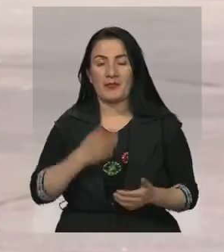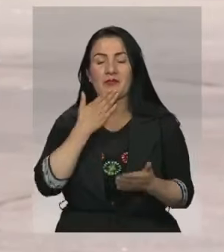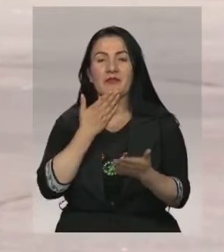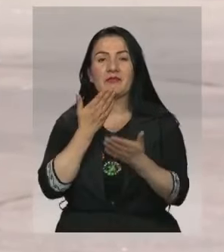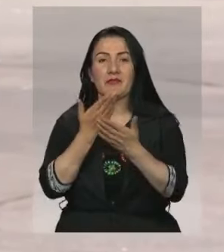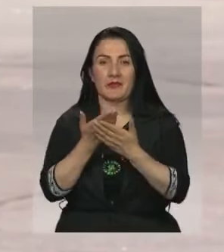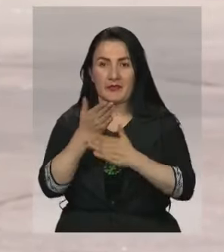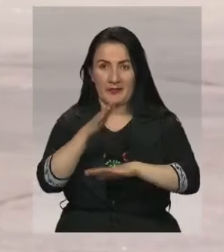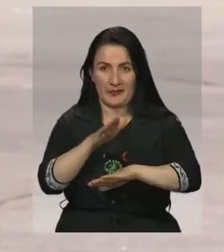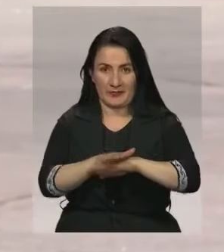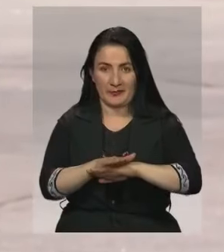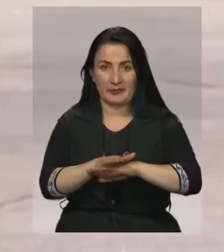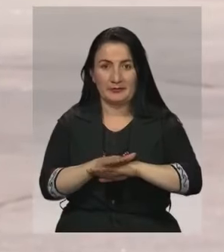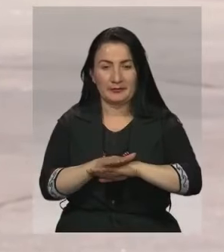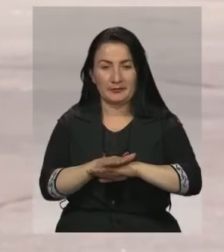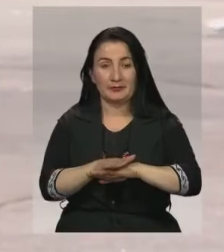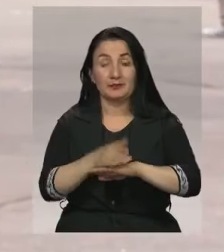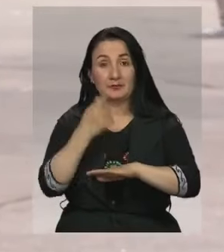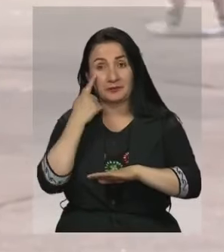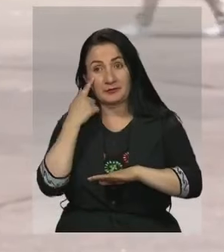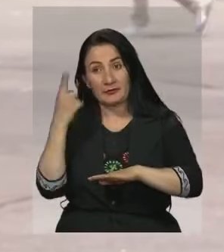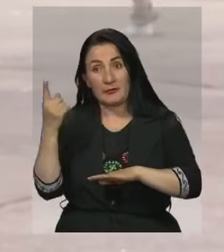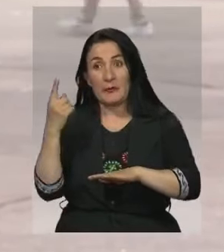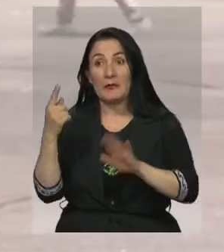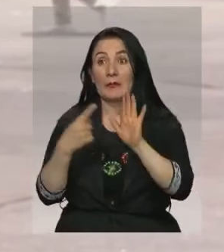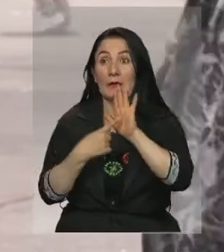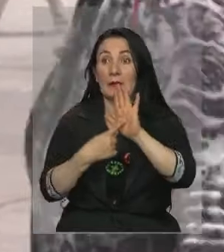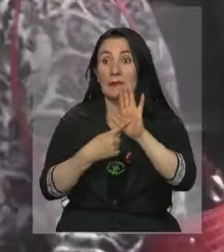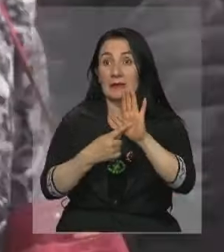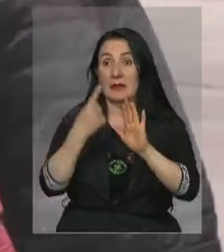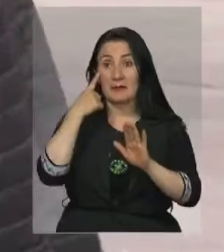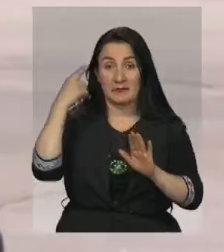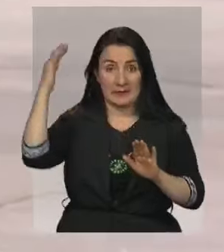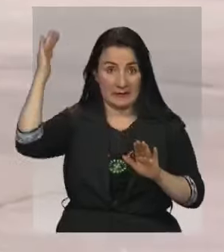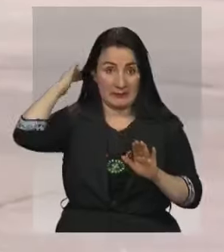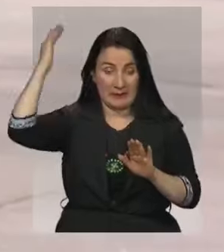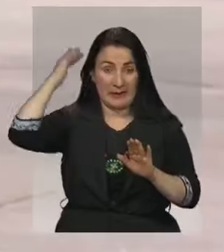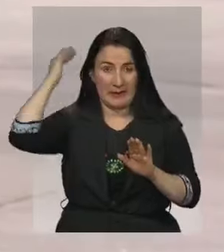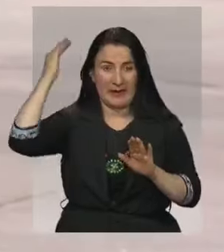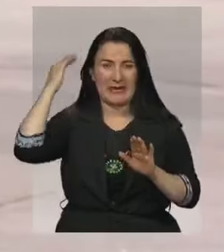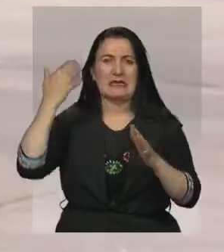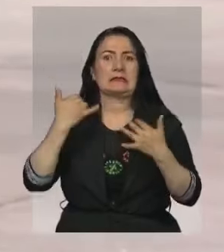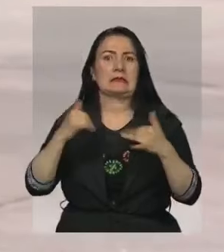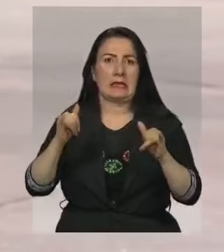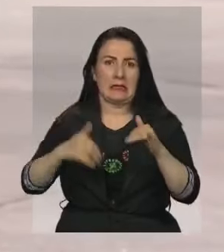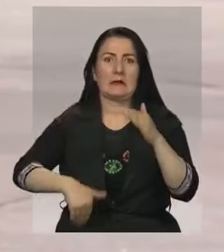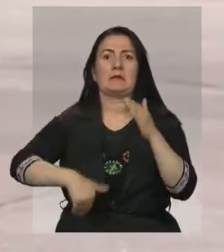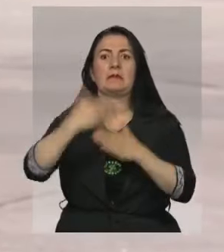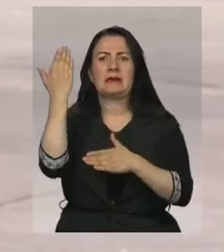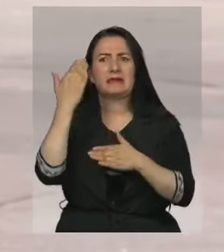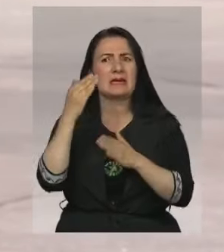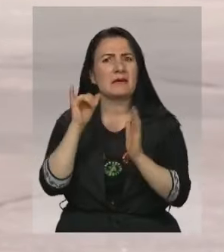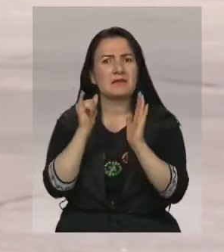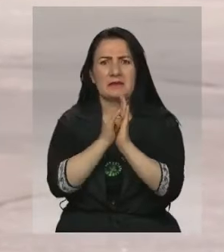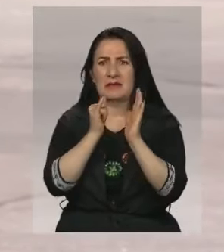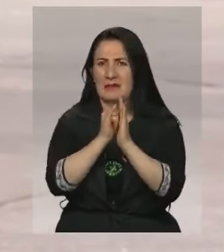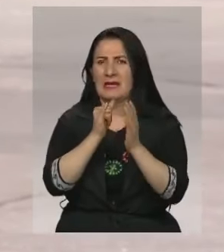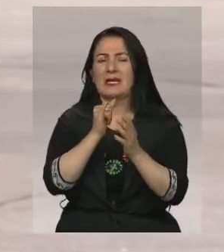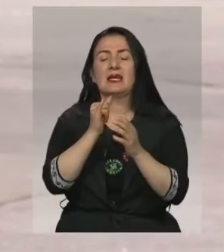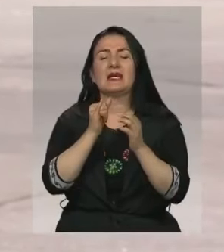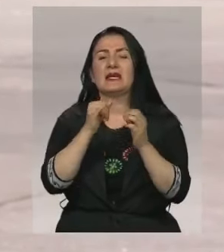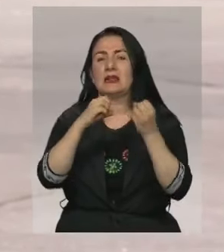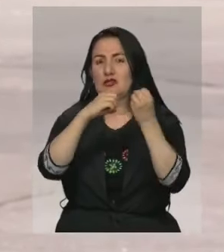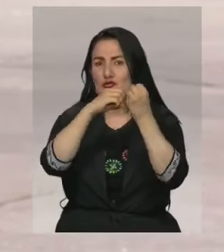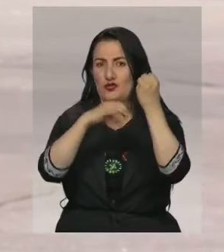Cristian y televidentes, muy buenas tardes. Pues mire, yo les muestro que, como ven a mis espaldas, desde ya se está empezando a montar toda la